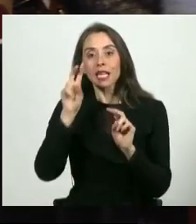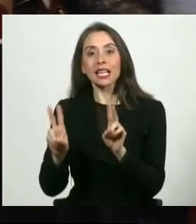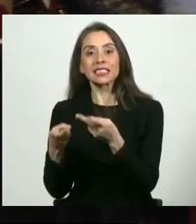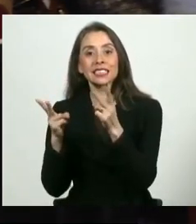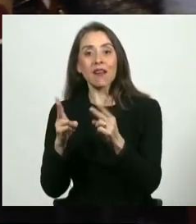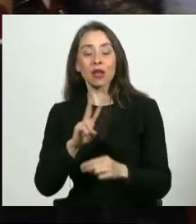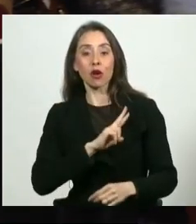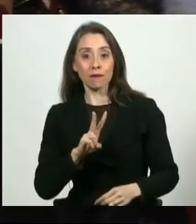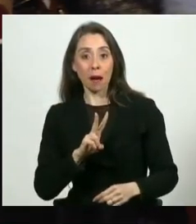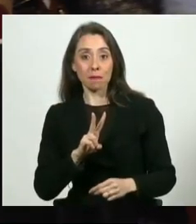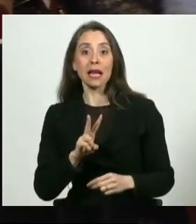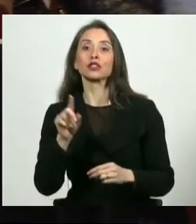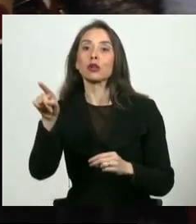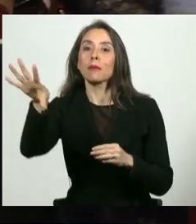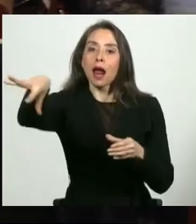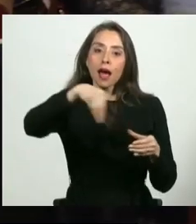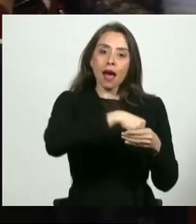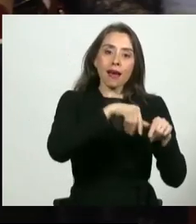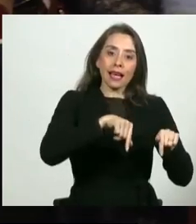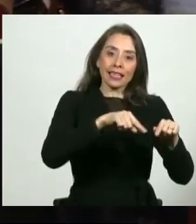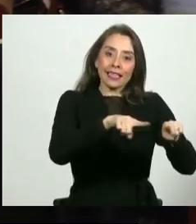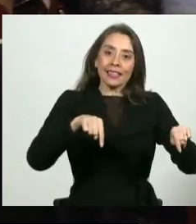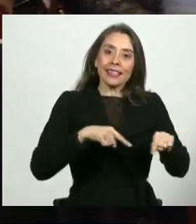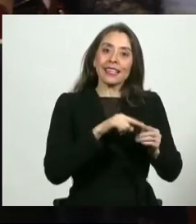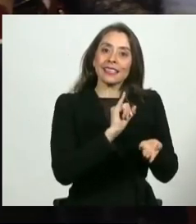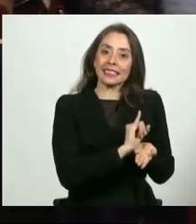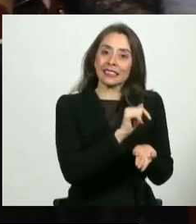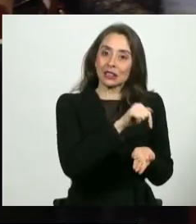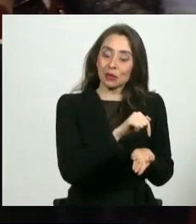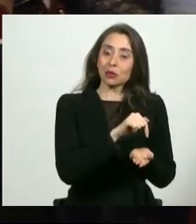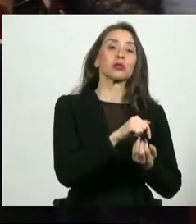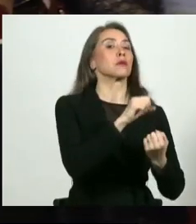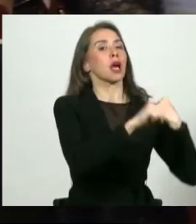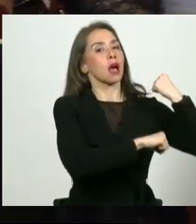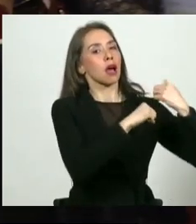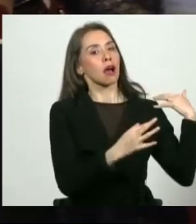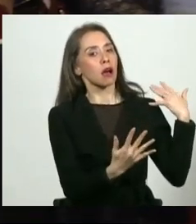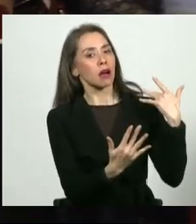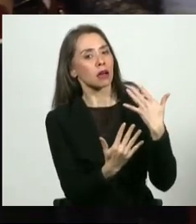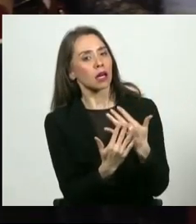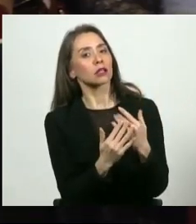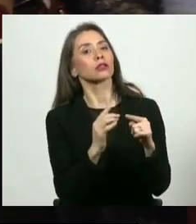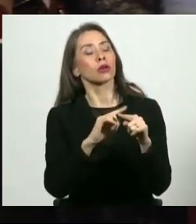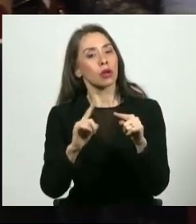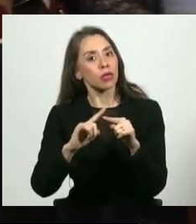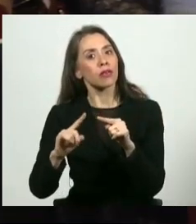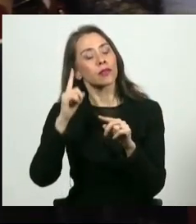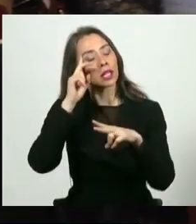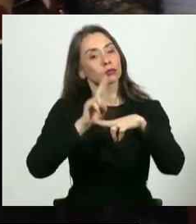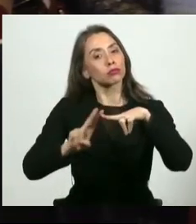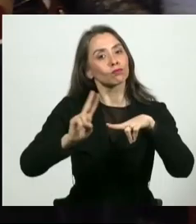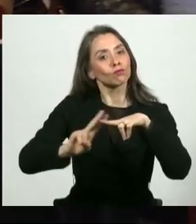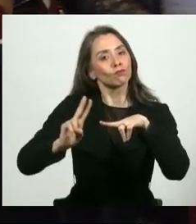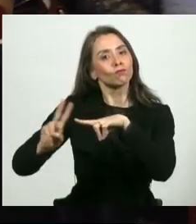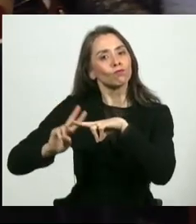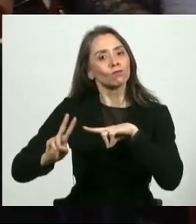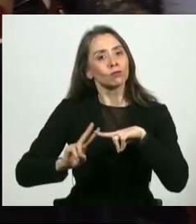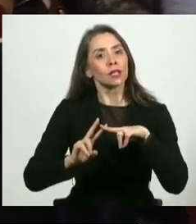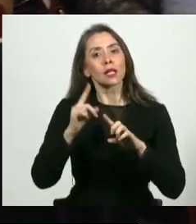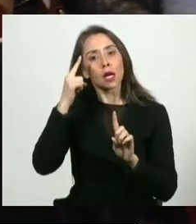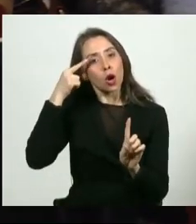comuna de Valparaíso. A lo largo de los años hemos ido desarrollando distintas instancias cuyo